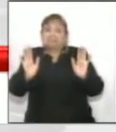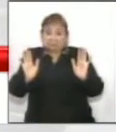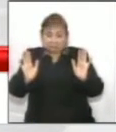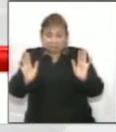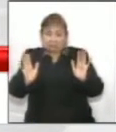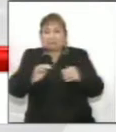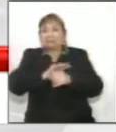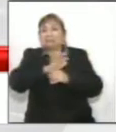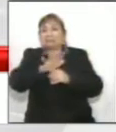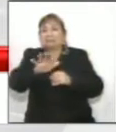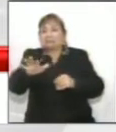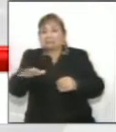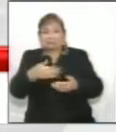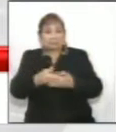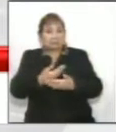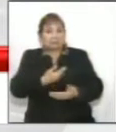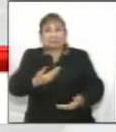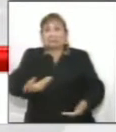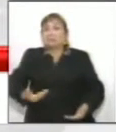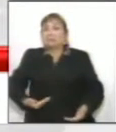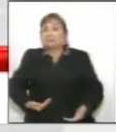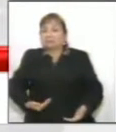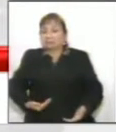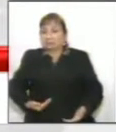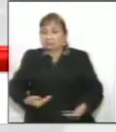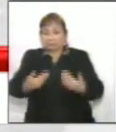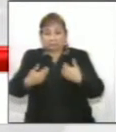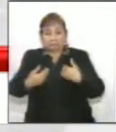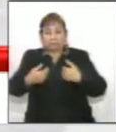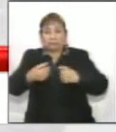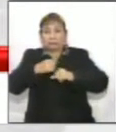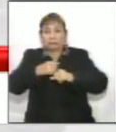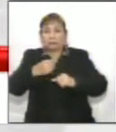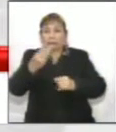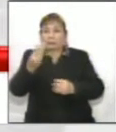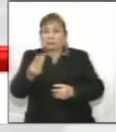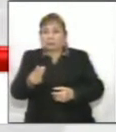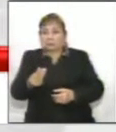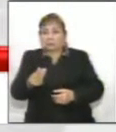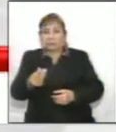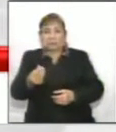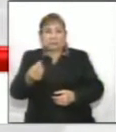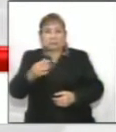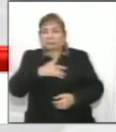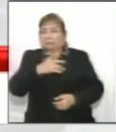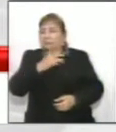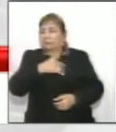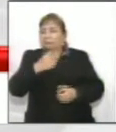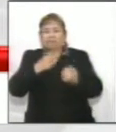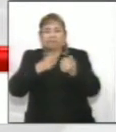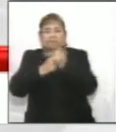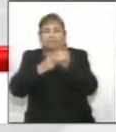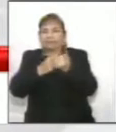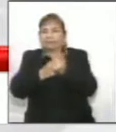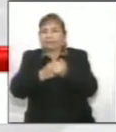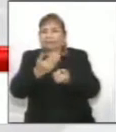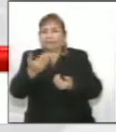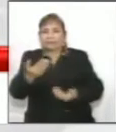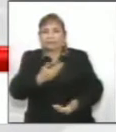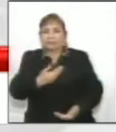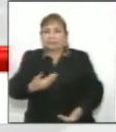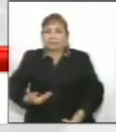invadido todos los sectores del gobierno. Y los que combatimos somos pocos y no sentimos el apoyo incondicional de nuestro